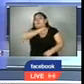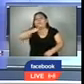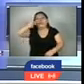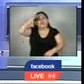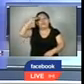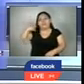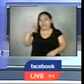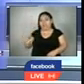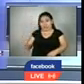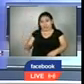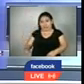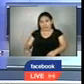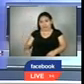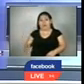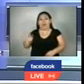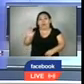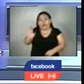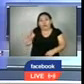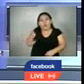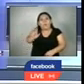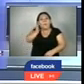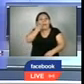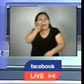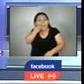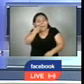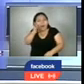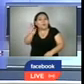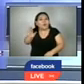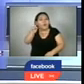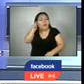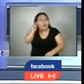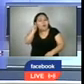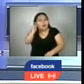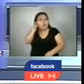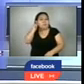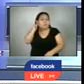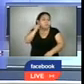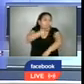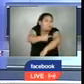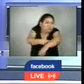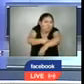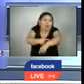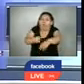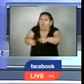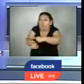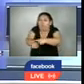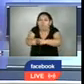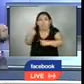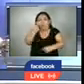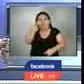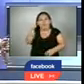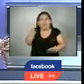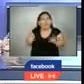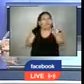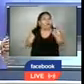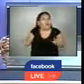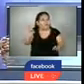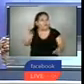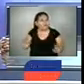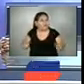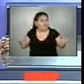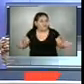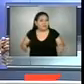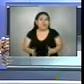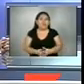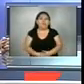de lesionar a su mamá y también a su abuela. Conozcamos lo que ocurrió durante esa